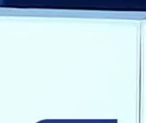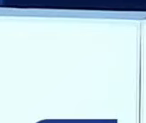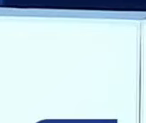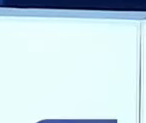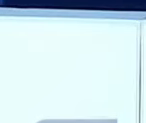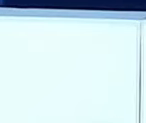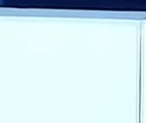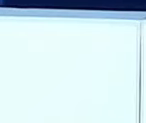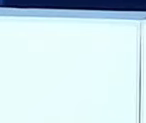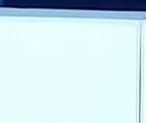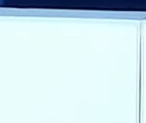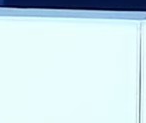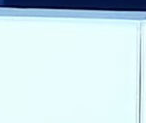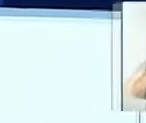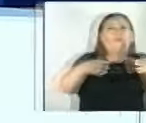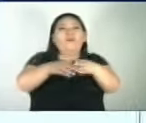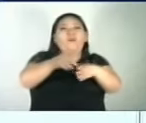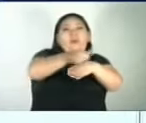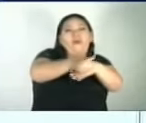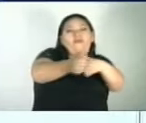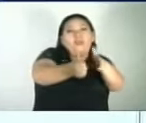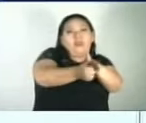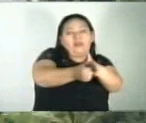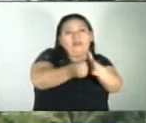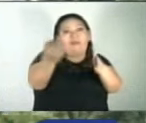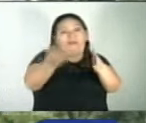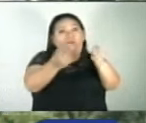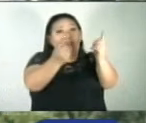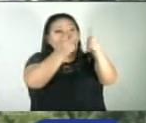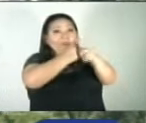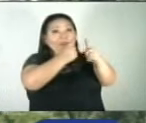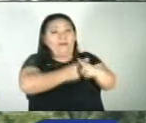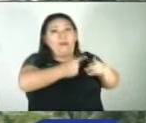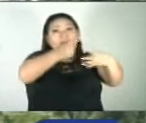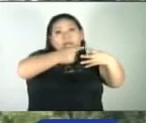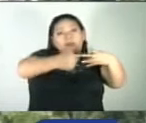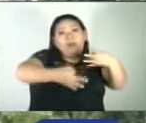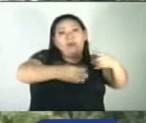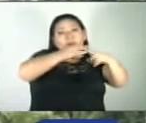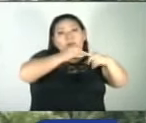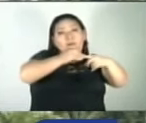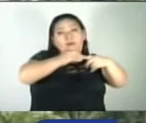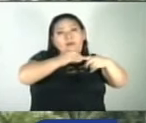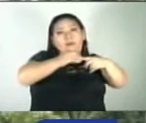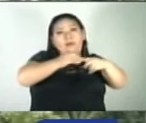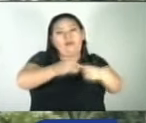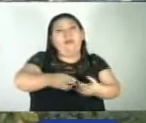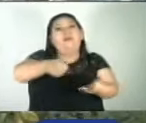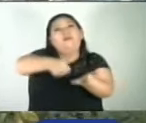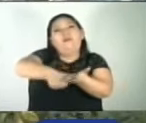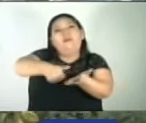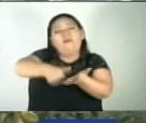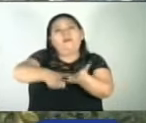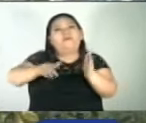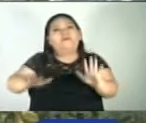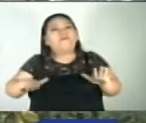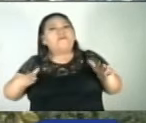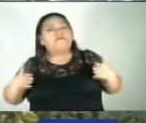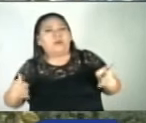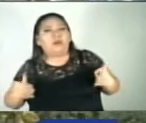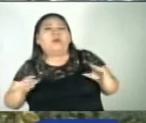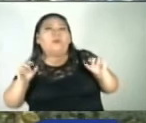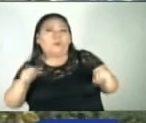El Pleno Legislativo tuvo que reformar la Ley Especial para la Reestructuración Municipal. Esto a fin de